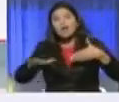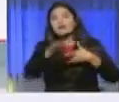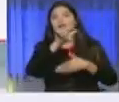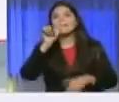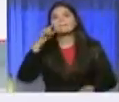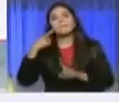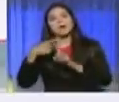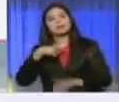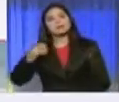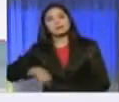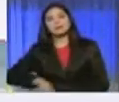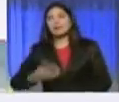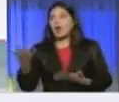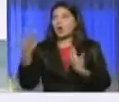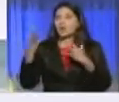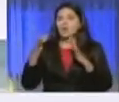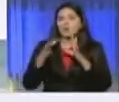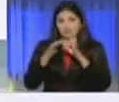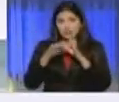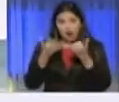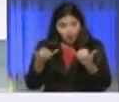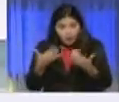China, que es una realidad.